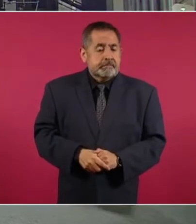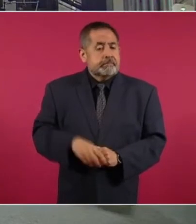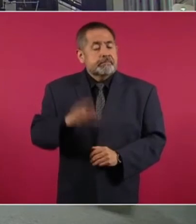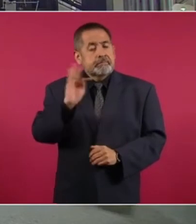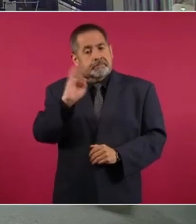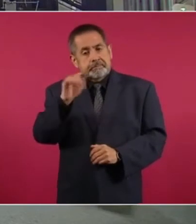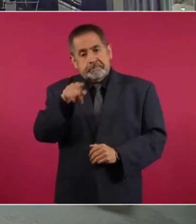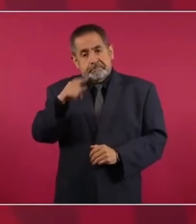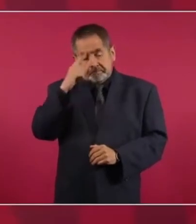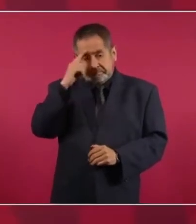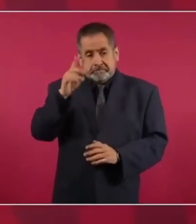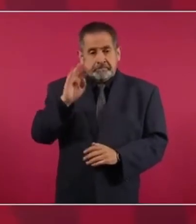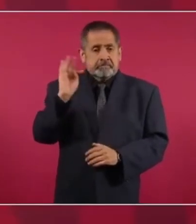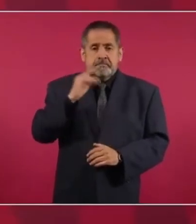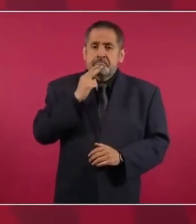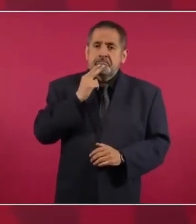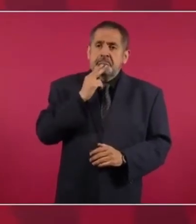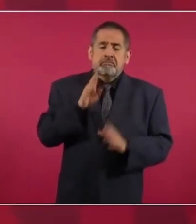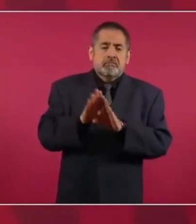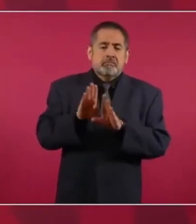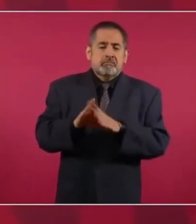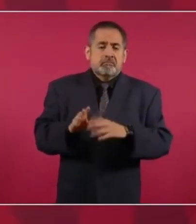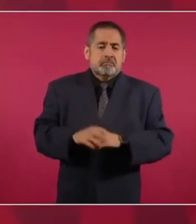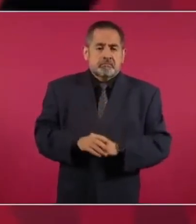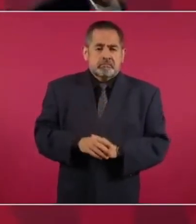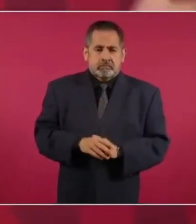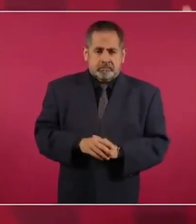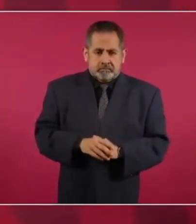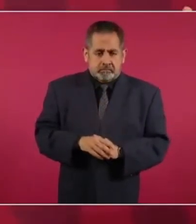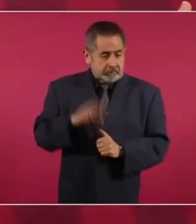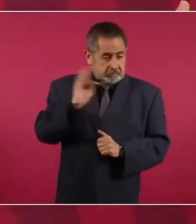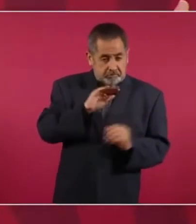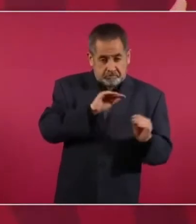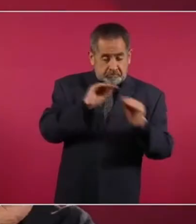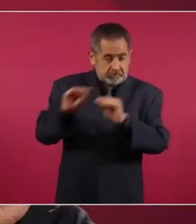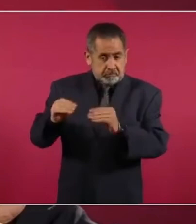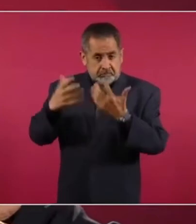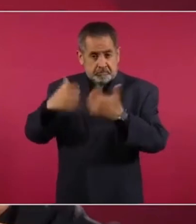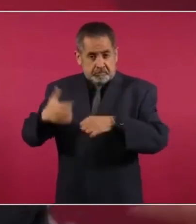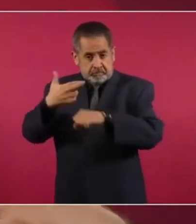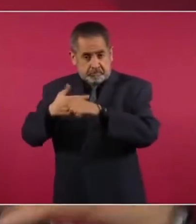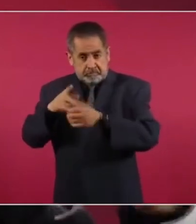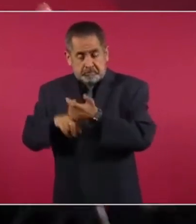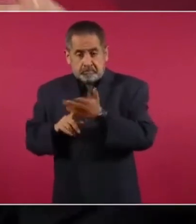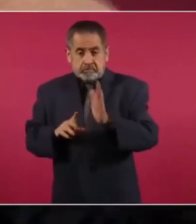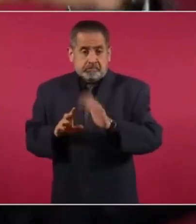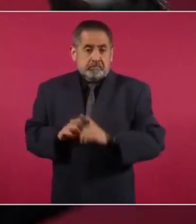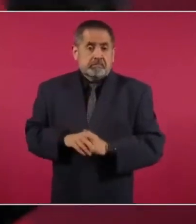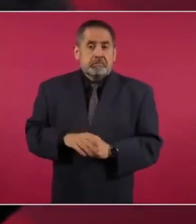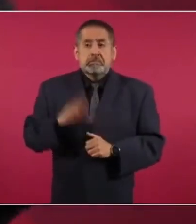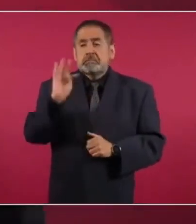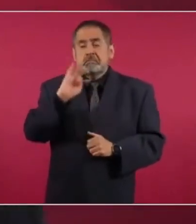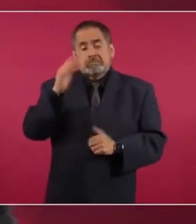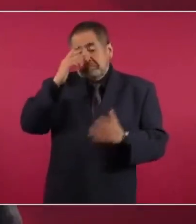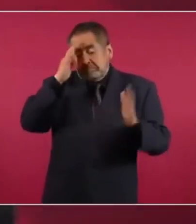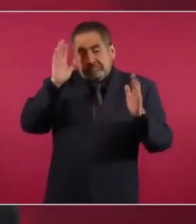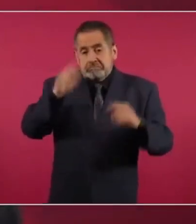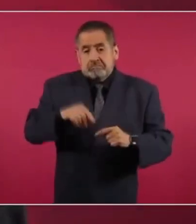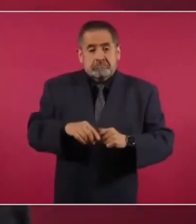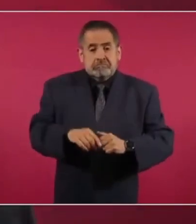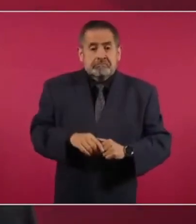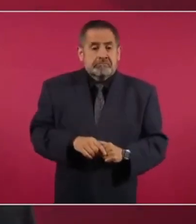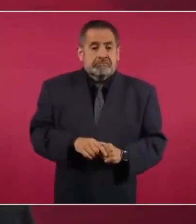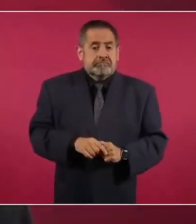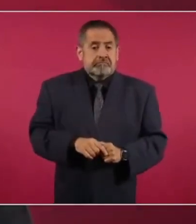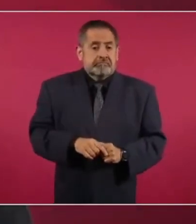Podría usarse. Tú dices si se va a la línea, pues